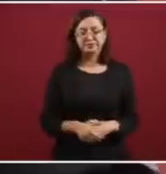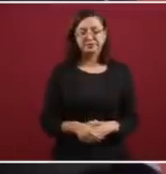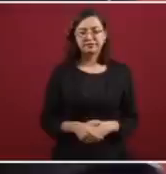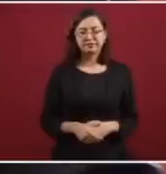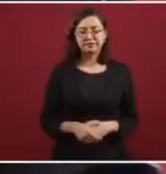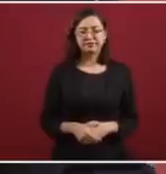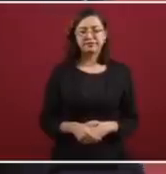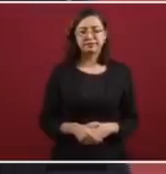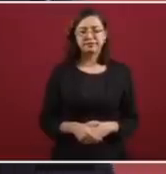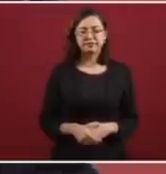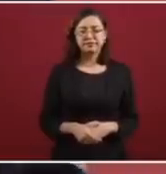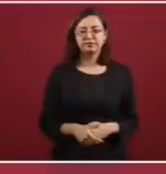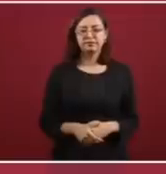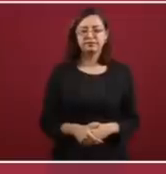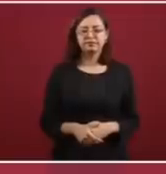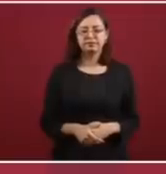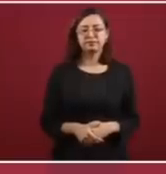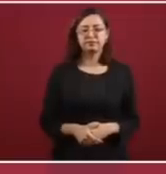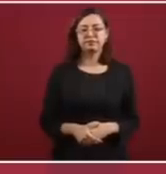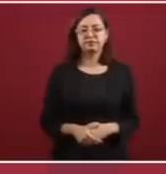Se inscribieron más